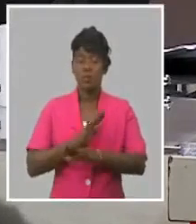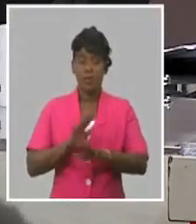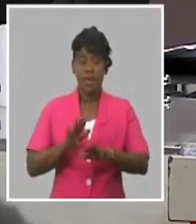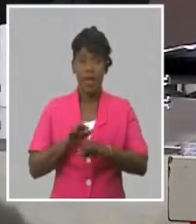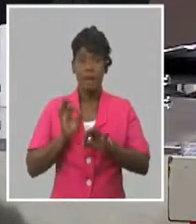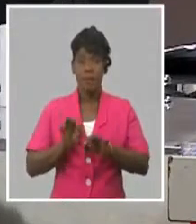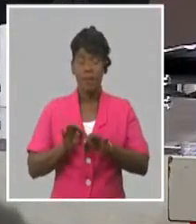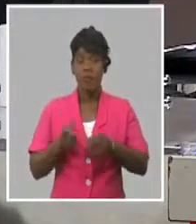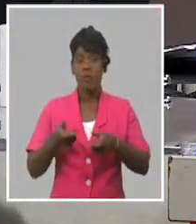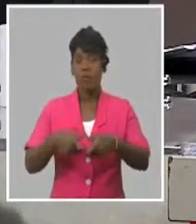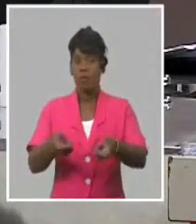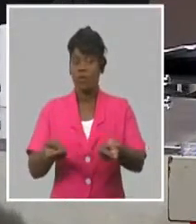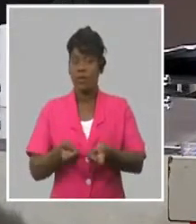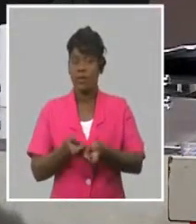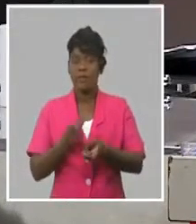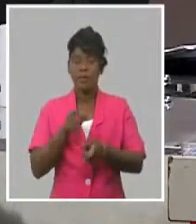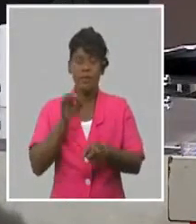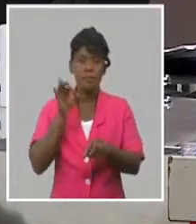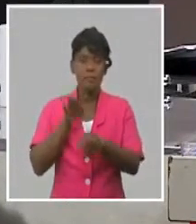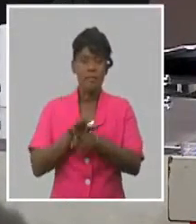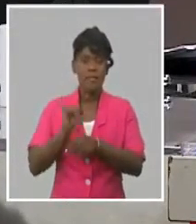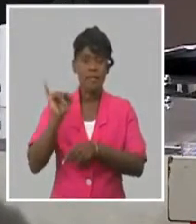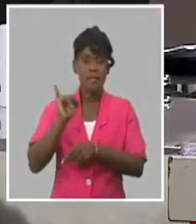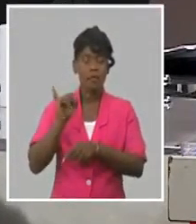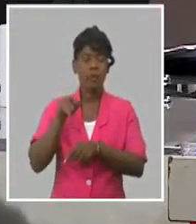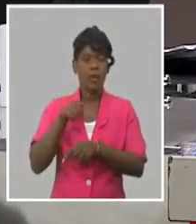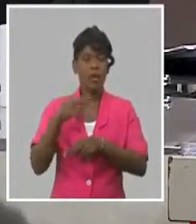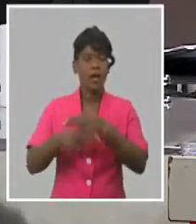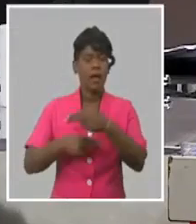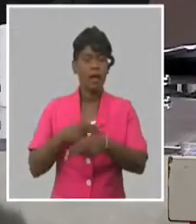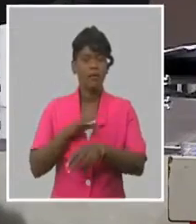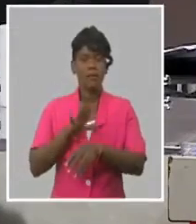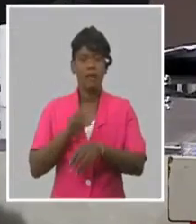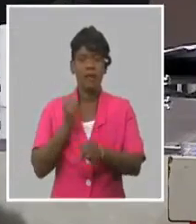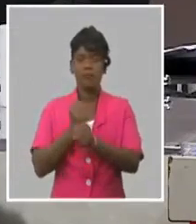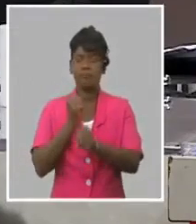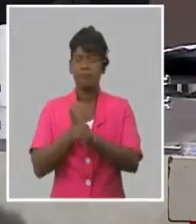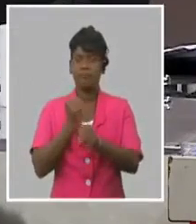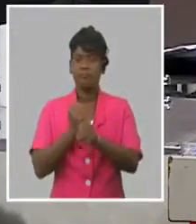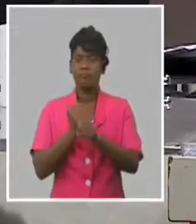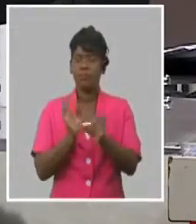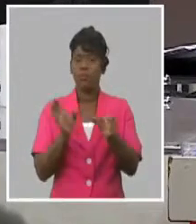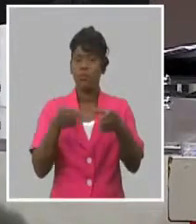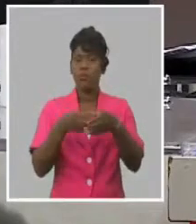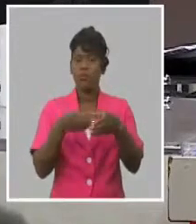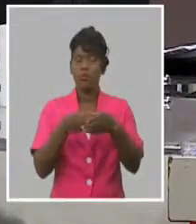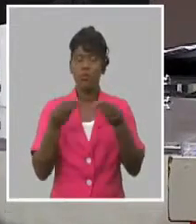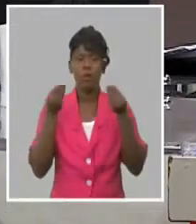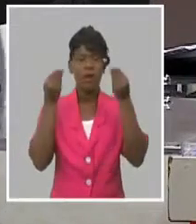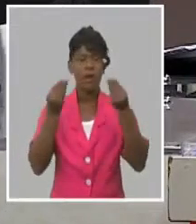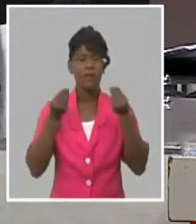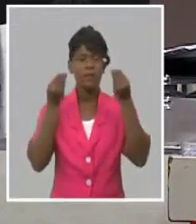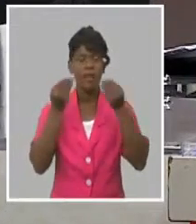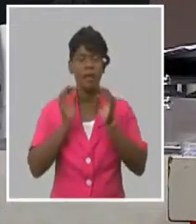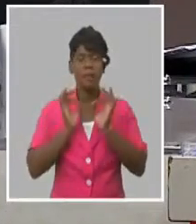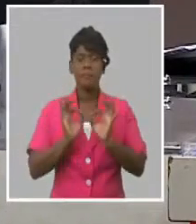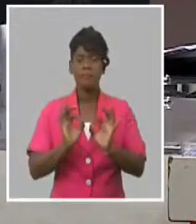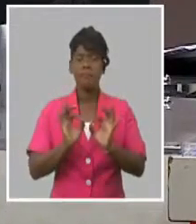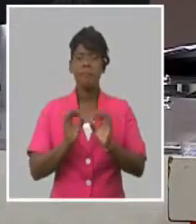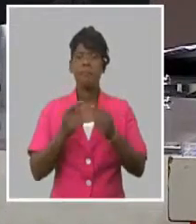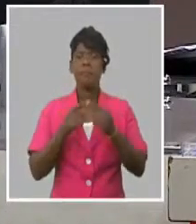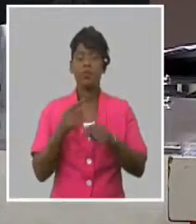planteó la idea de la tarea de ordenamiento, se comenzó a trabajar y estamos en un punto, pudiéramos decir,